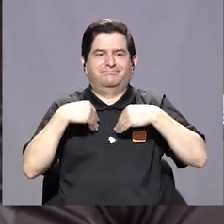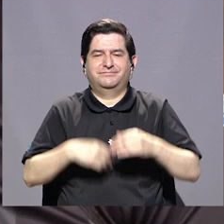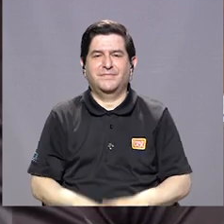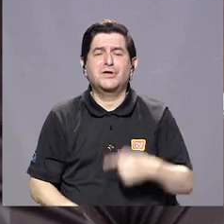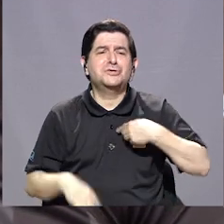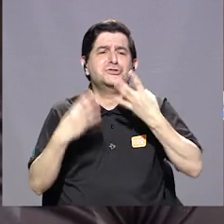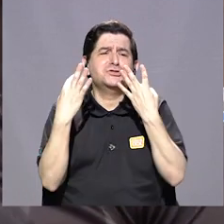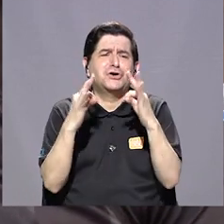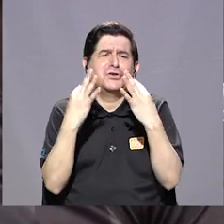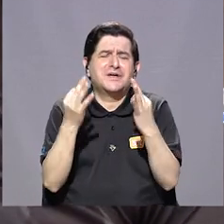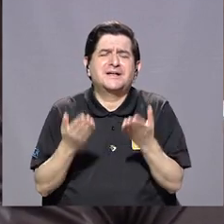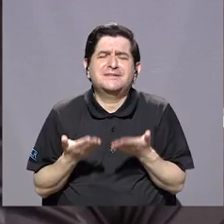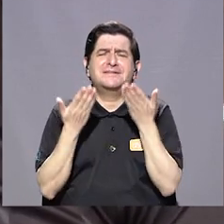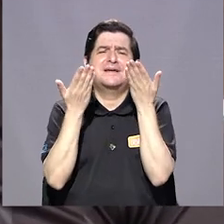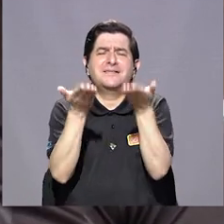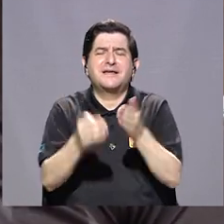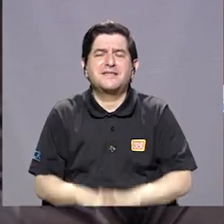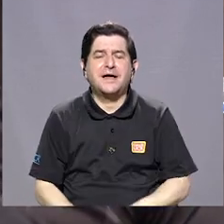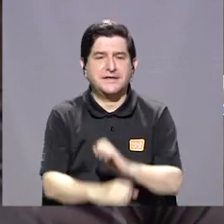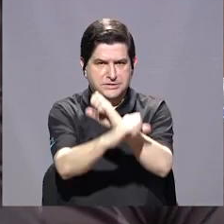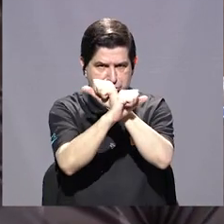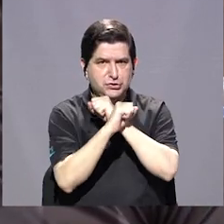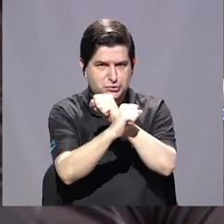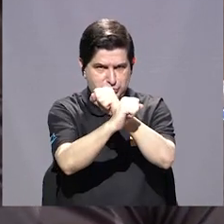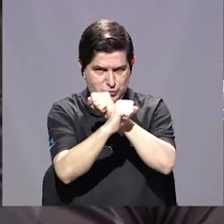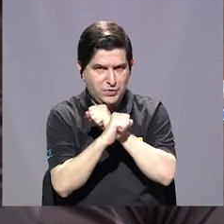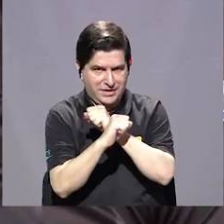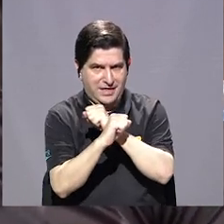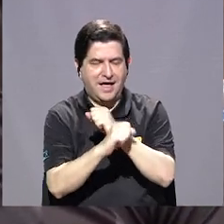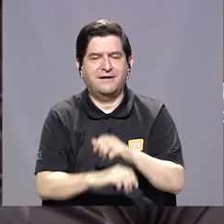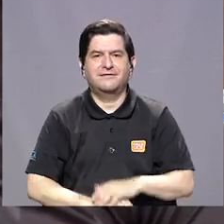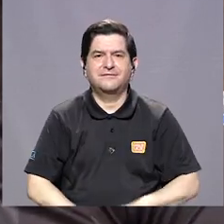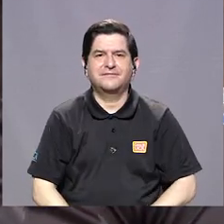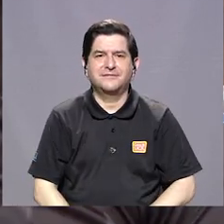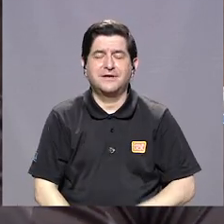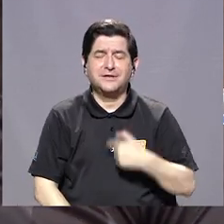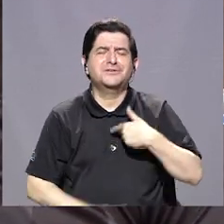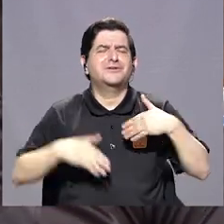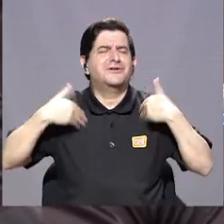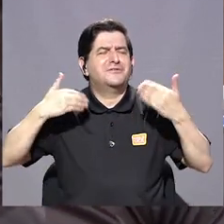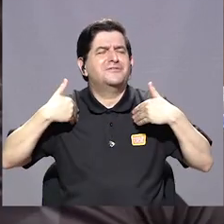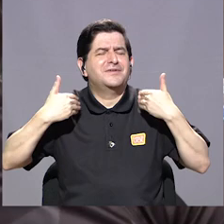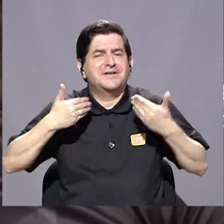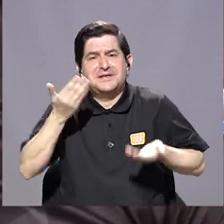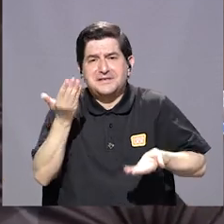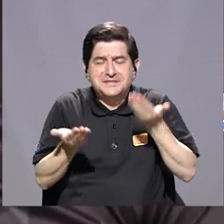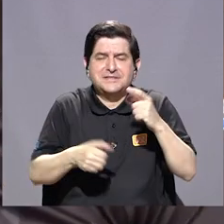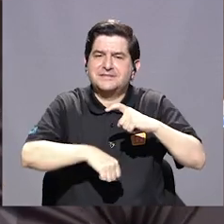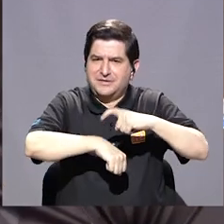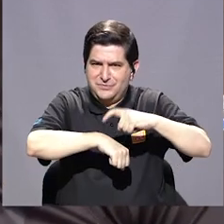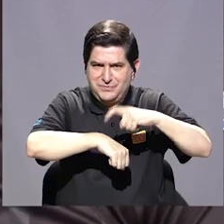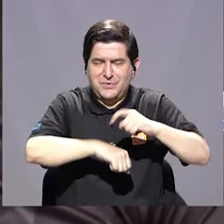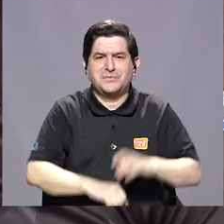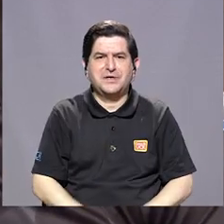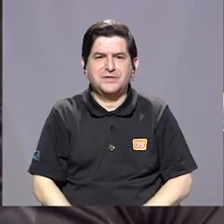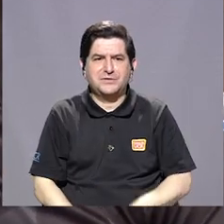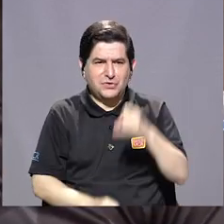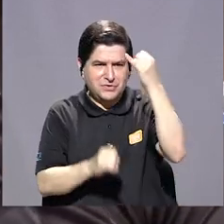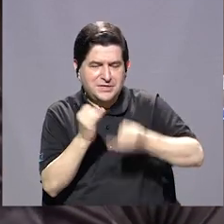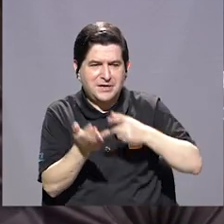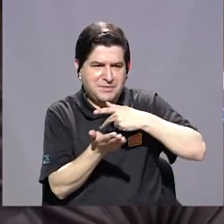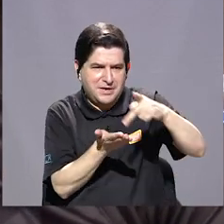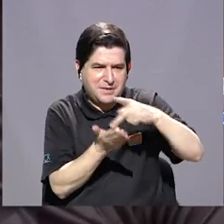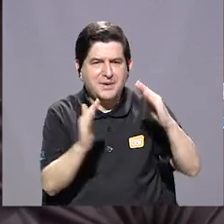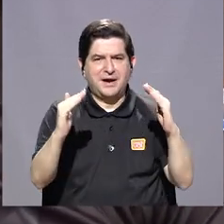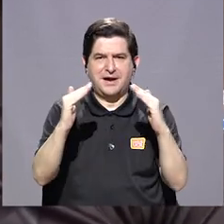Traté de brindarles a ellos una seguridad. Me alegré de alguna forma de en algún momento poder terminar de pagar la casa